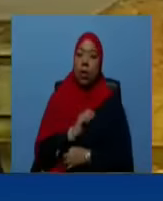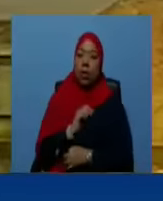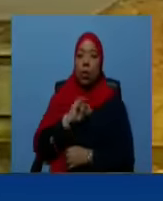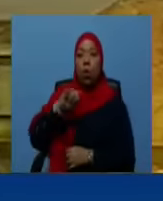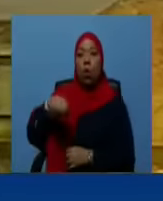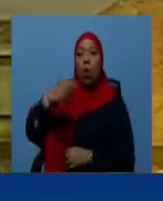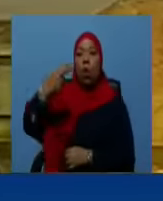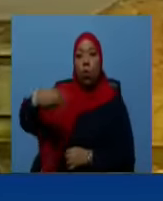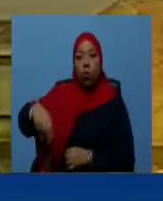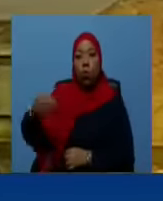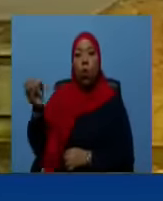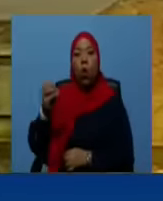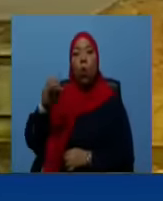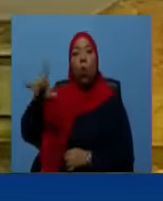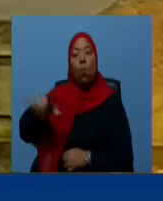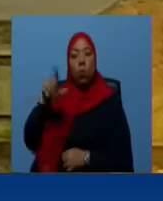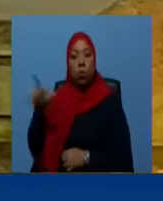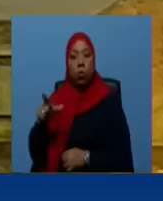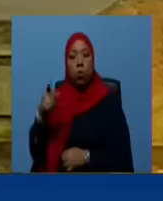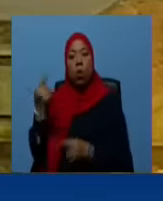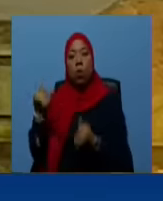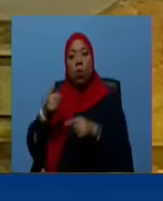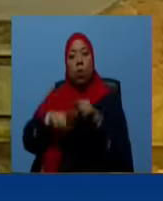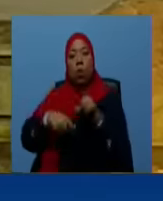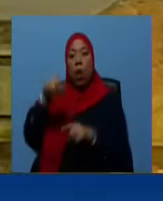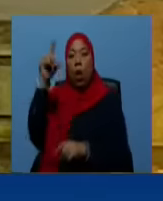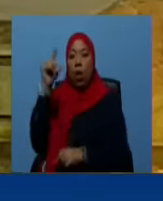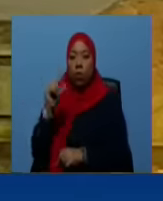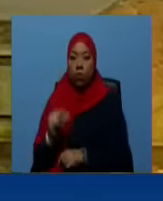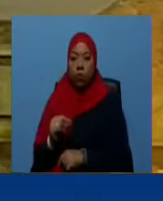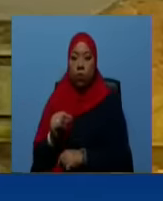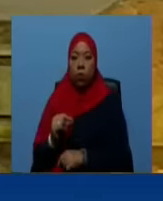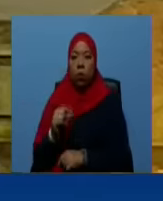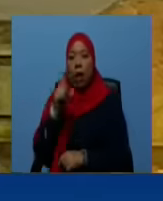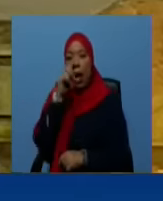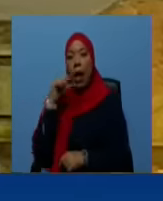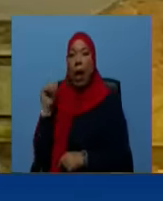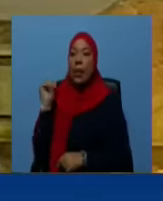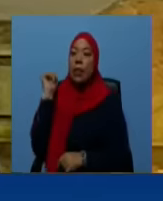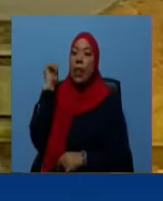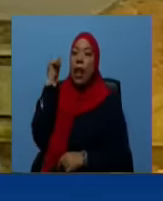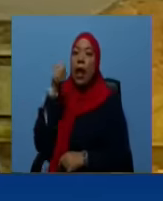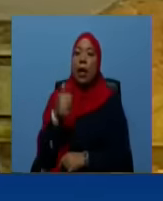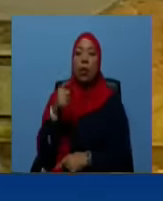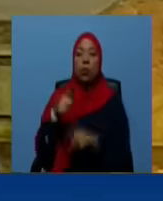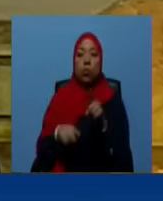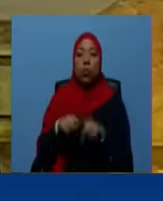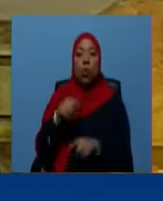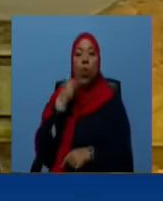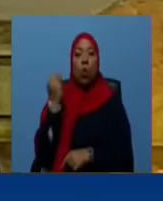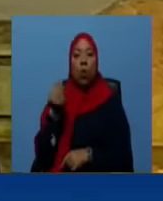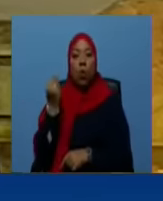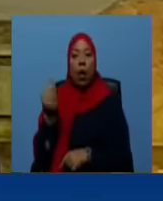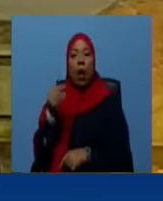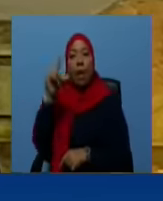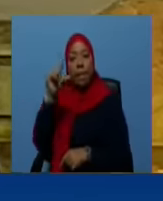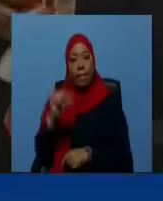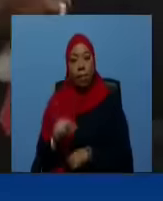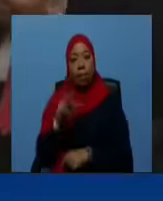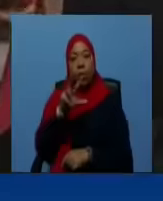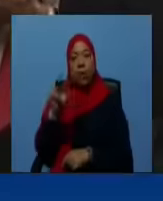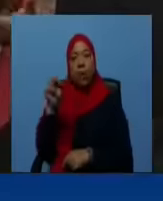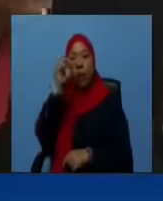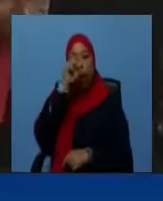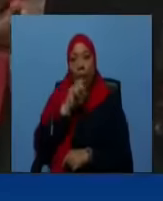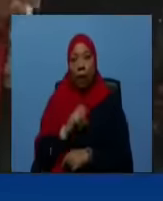junio y de julio, la inflación más baja en décadas. La inflación de junio fue la más baja en 30